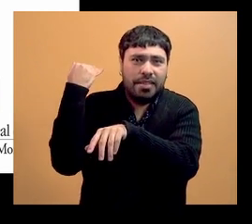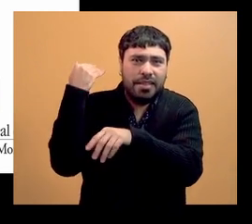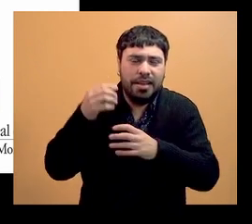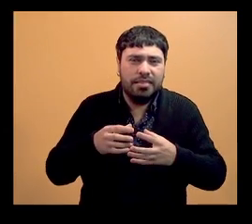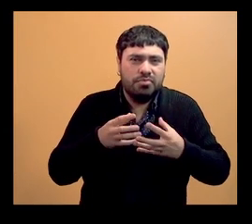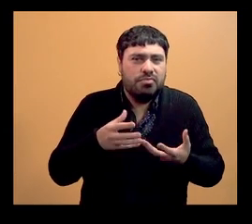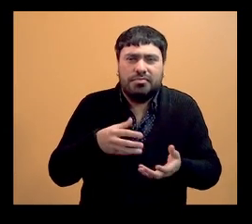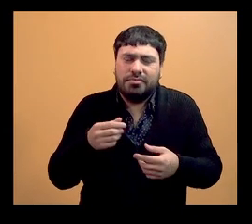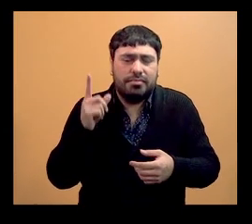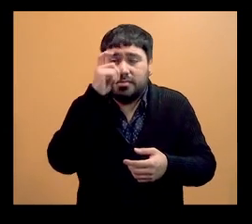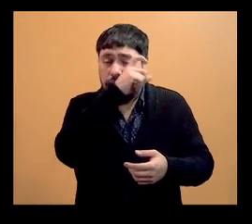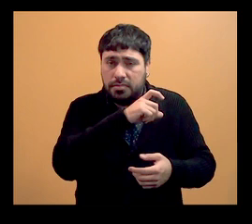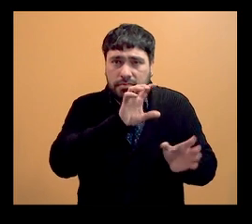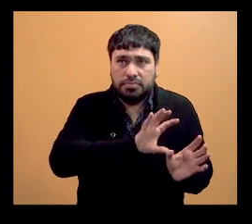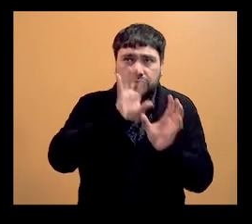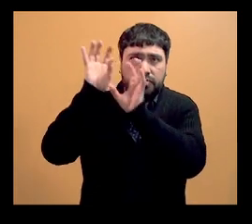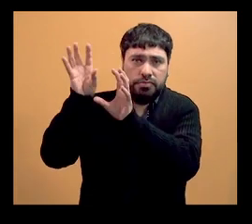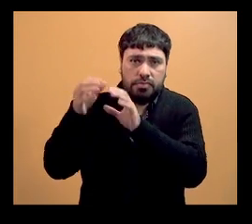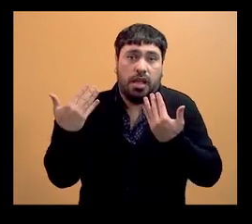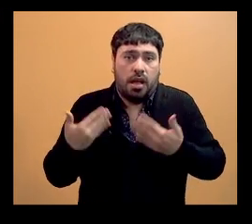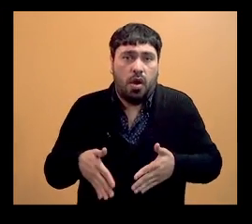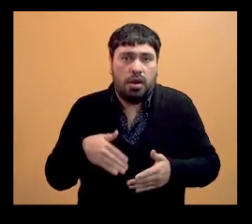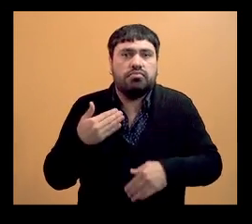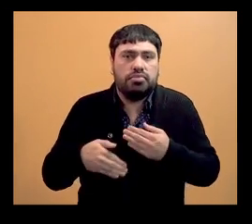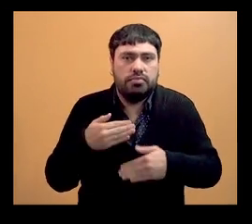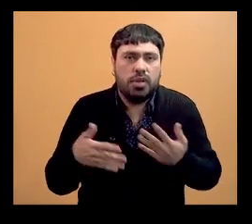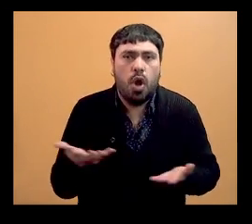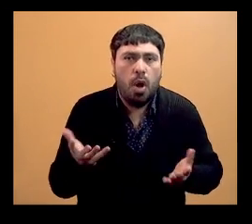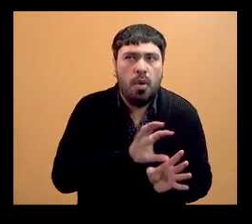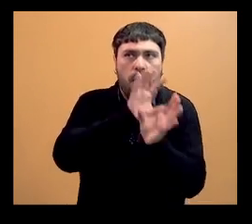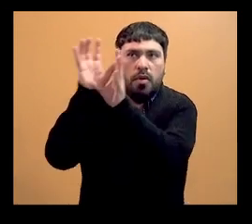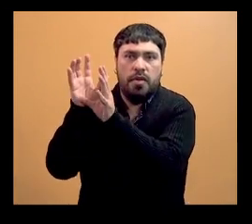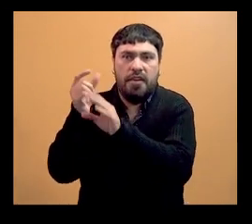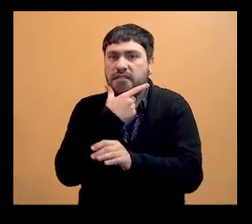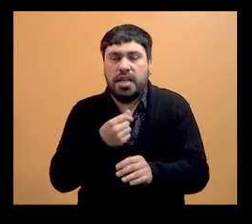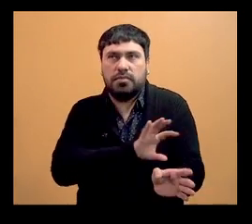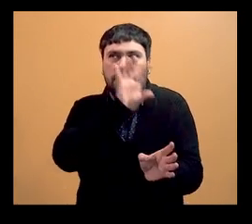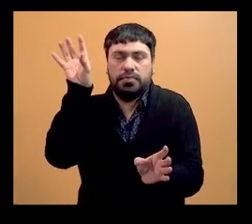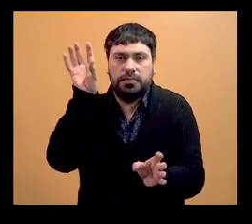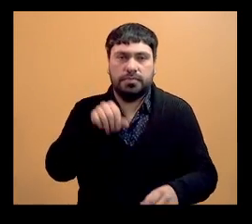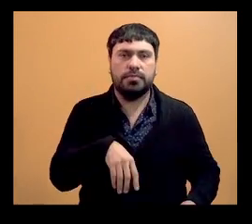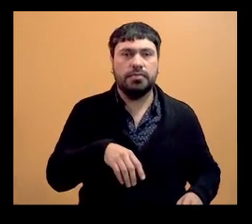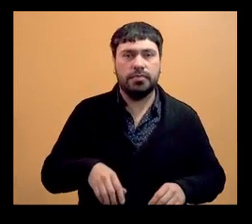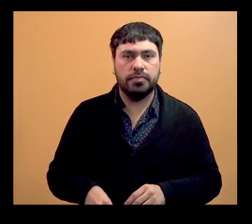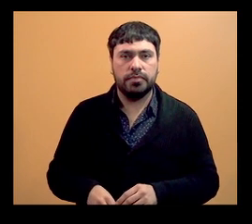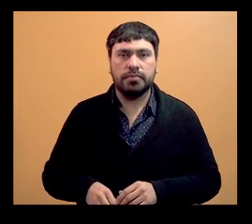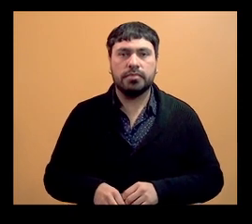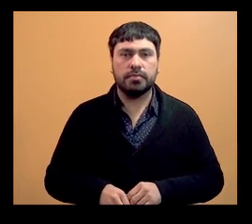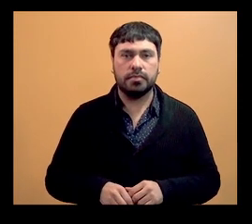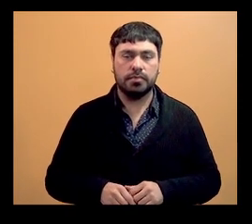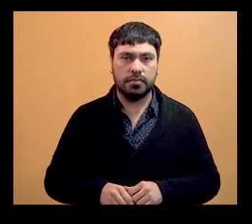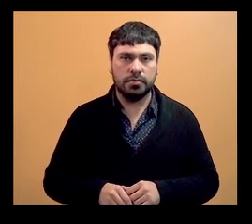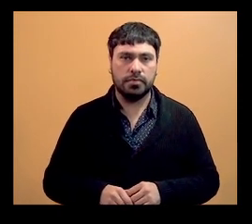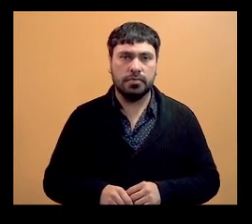La innovación en métodos de manufactura, lo que involucra la impresión 3D o distintas tecnologías aditivas. Hoy día hay